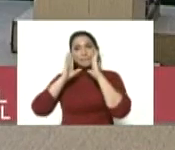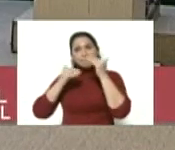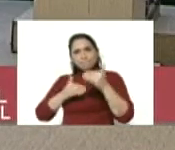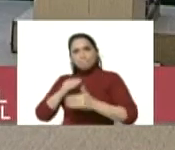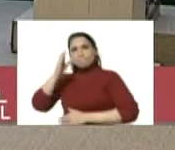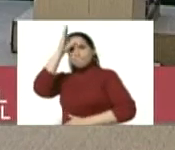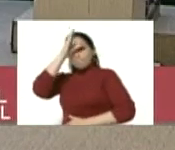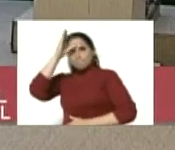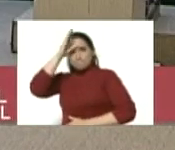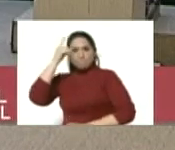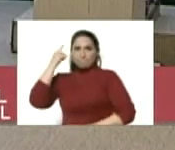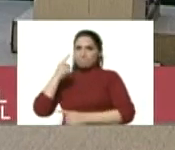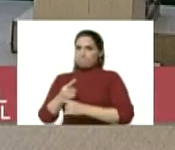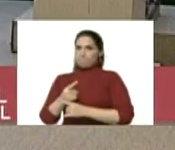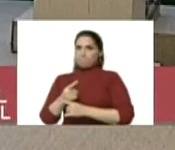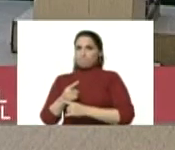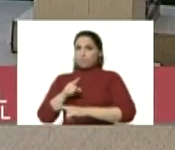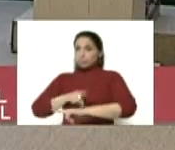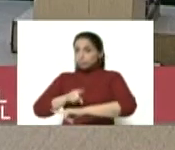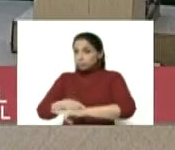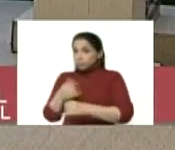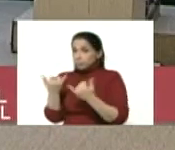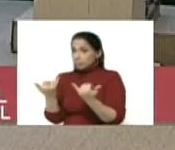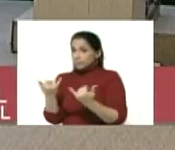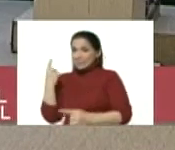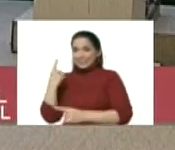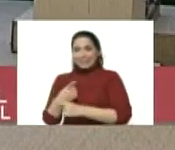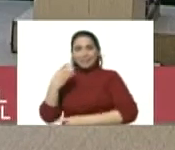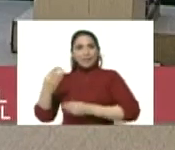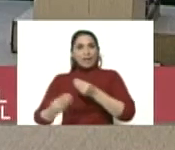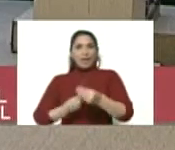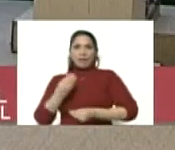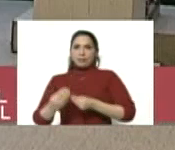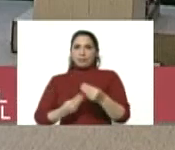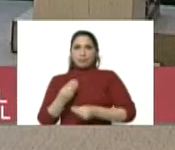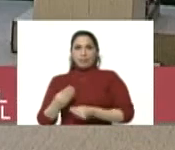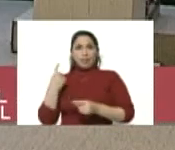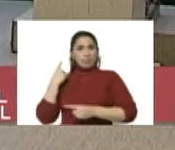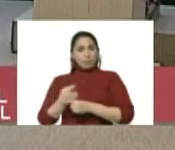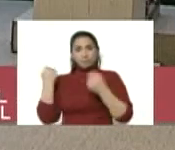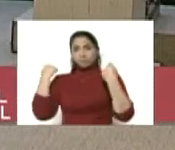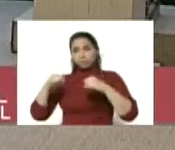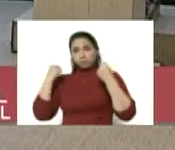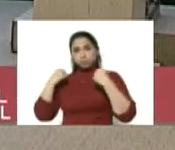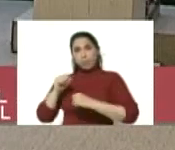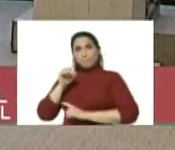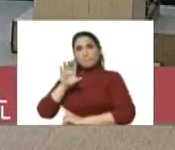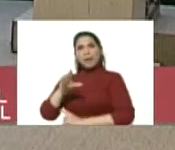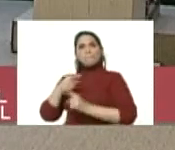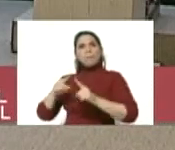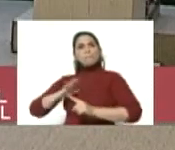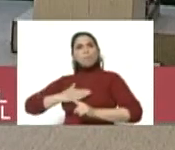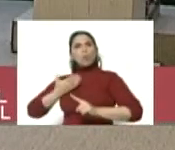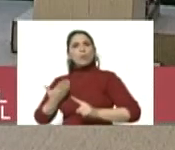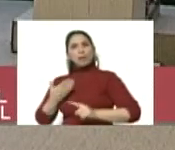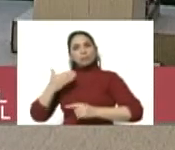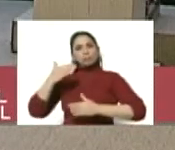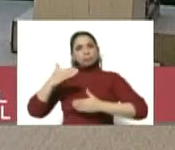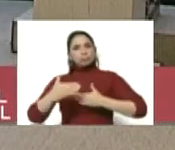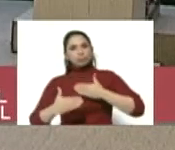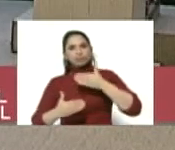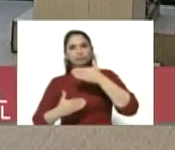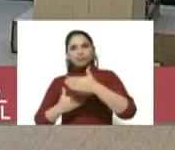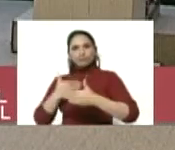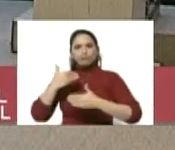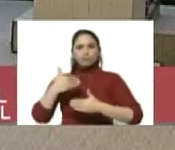conciencia. Del momento en que esto se deba hacer, debe estar preparado el país para poder proceder a